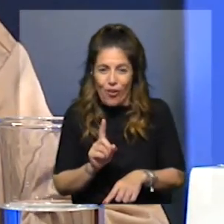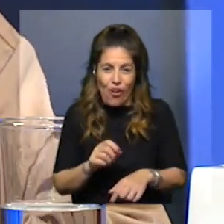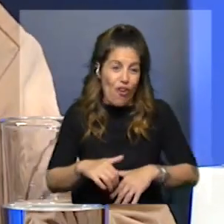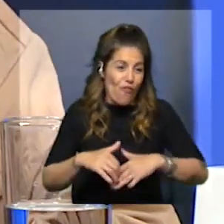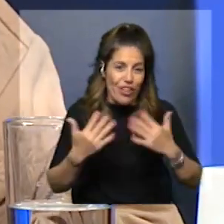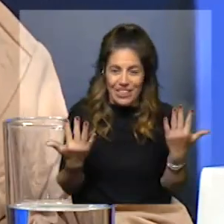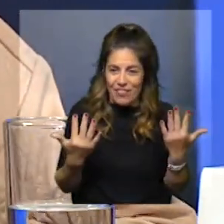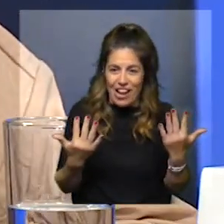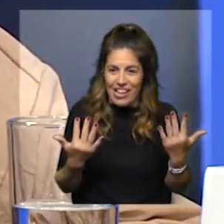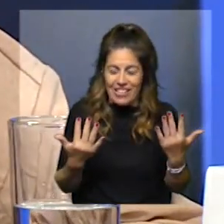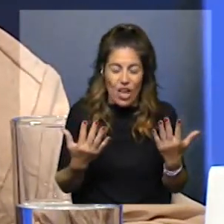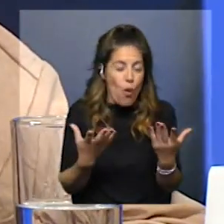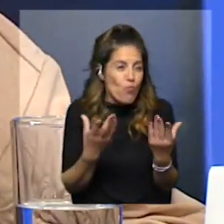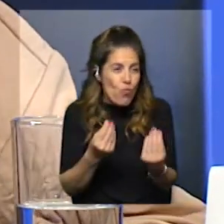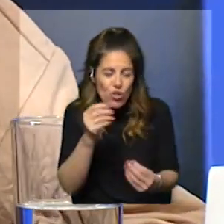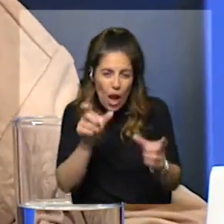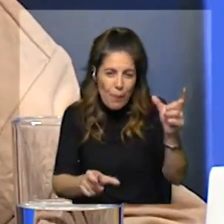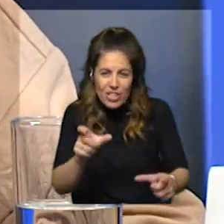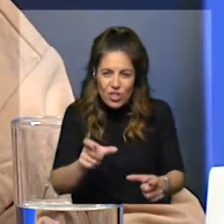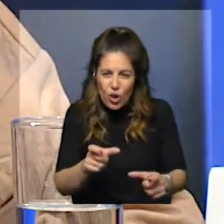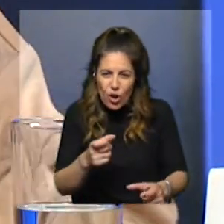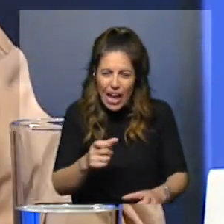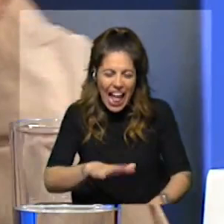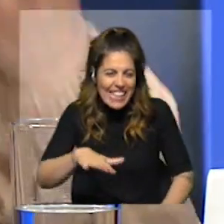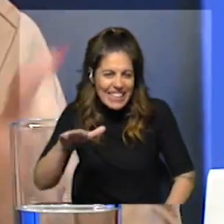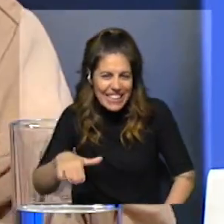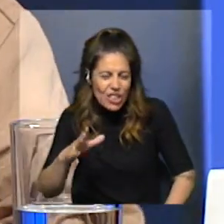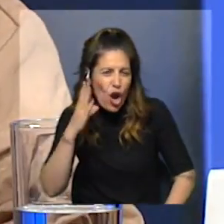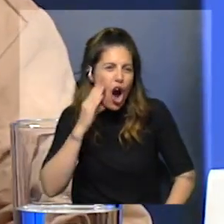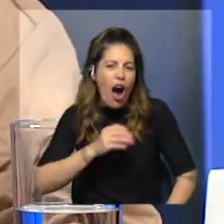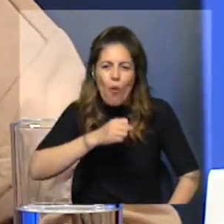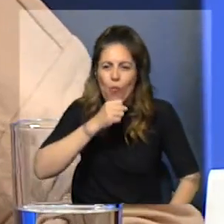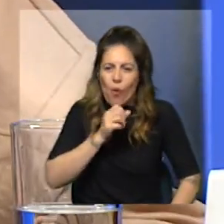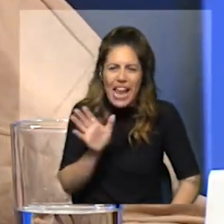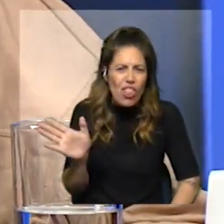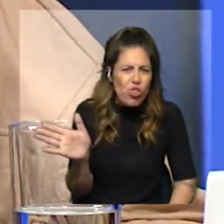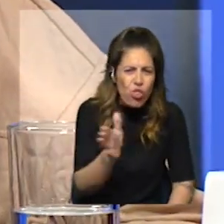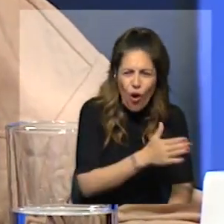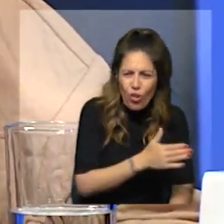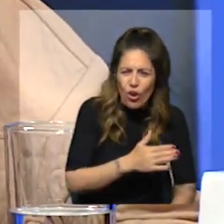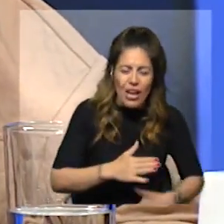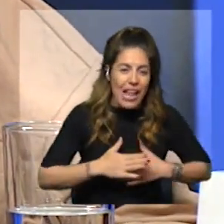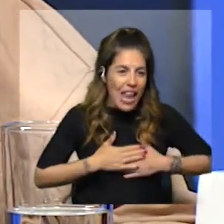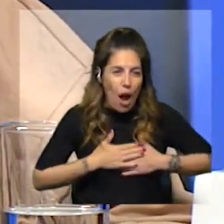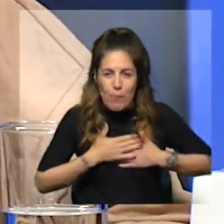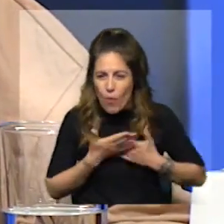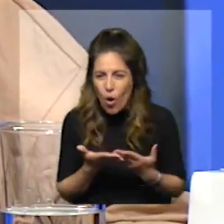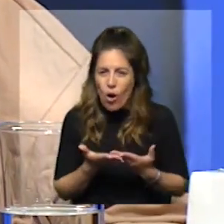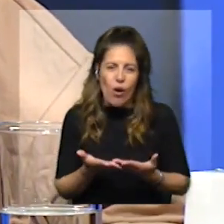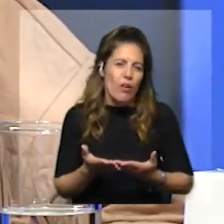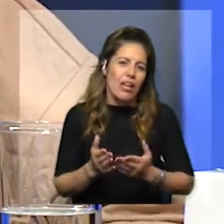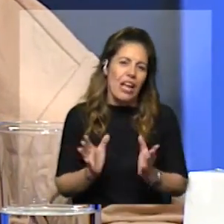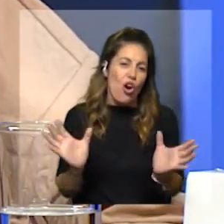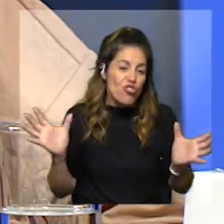Te encontrás con todo el público, aparte van niños, abuelas. Claro. Entonces está todo ahí, todo el amor y toda la concentración de